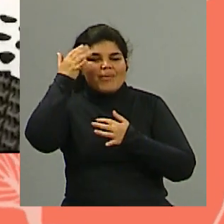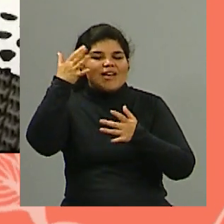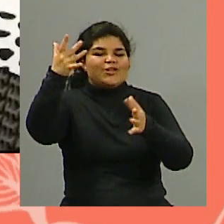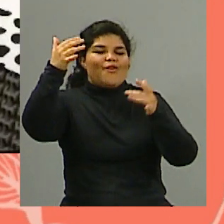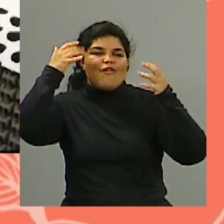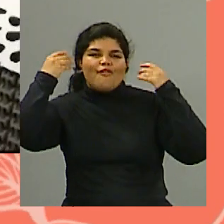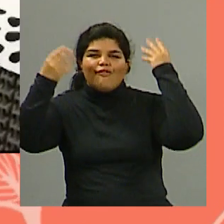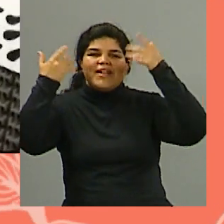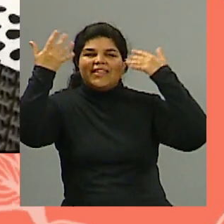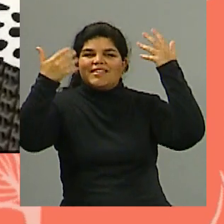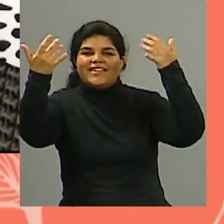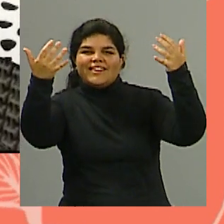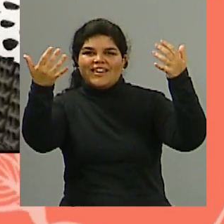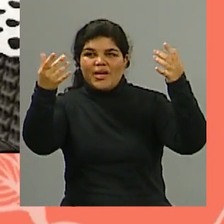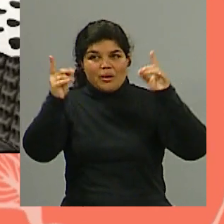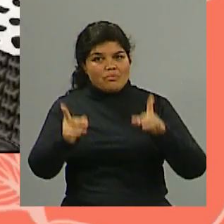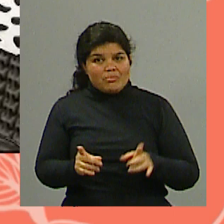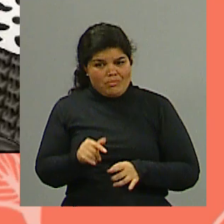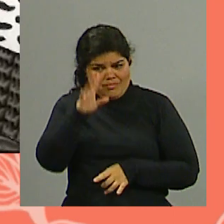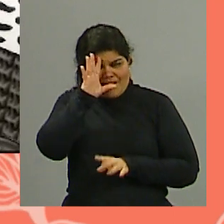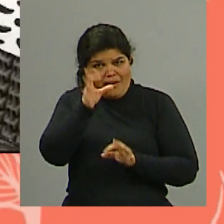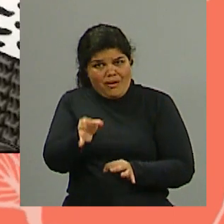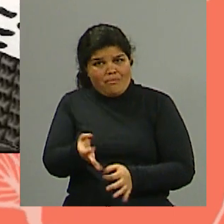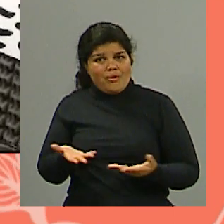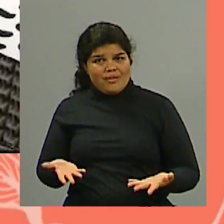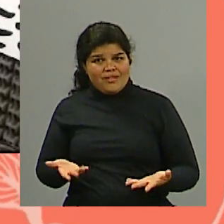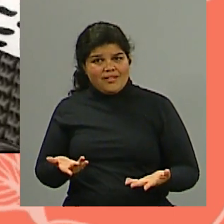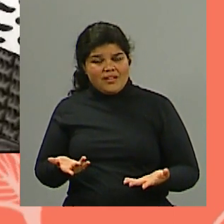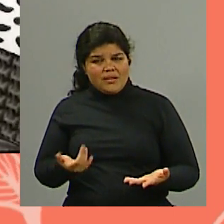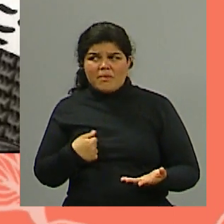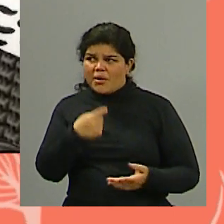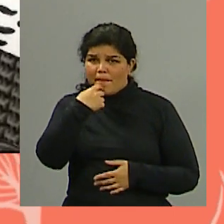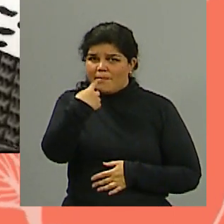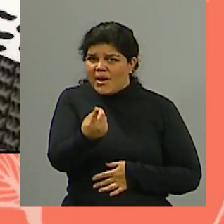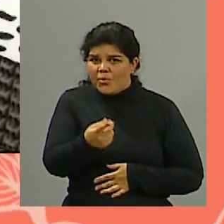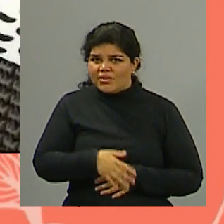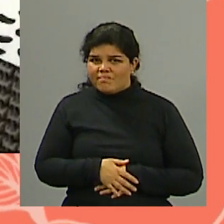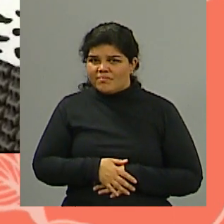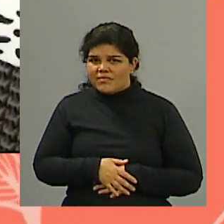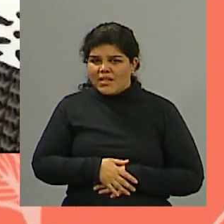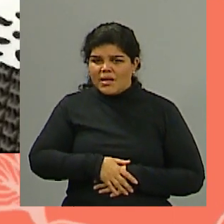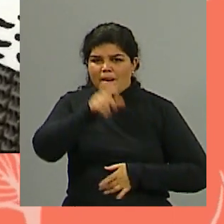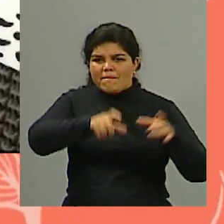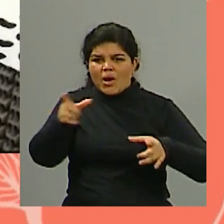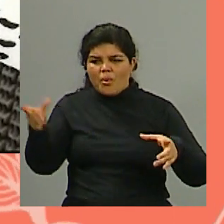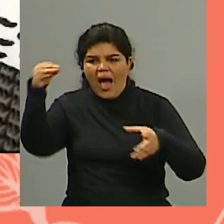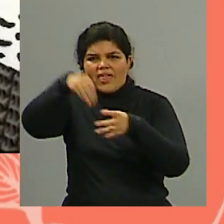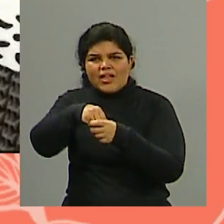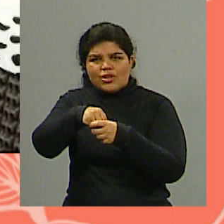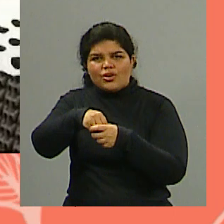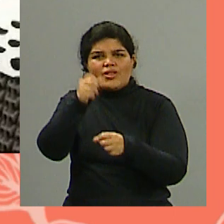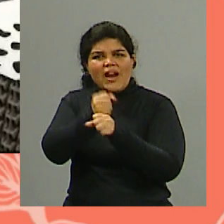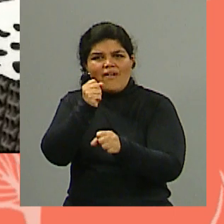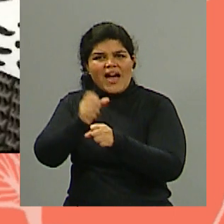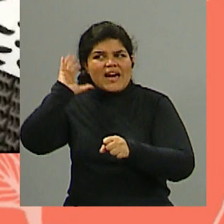Que es la compañía más fiel que podés tener, lo sabemos. Pero la pregunta es, ¿qué es la radio para los que hacemos radio? Y la radio